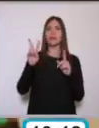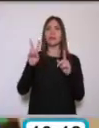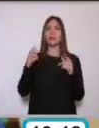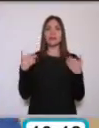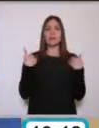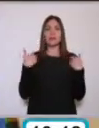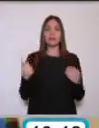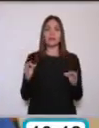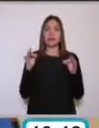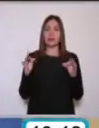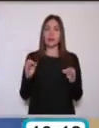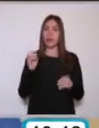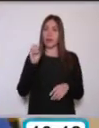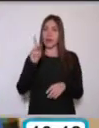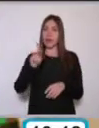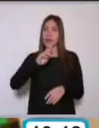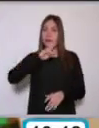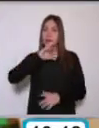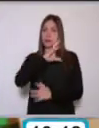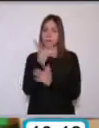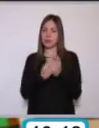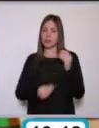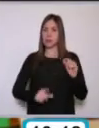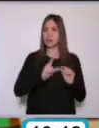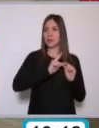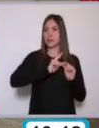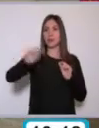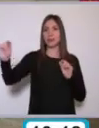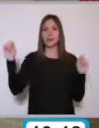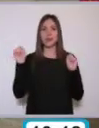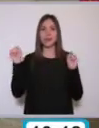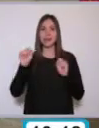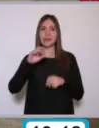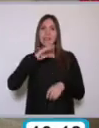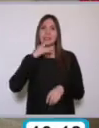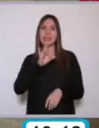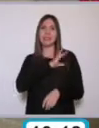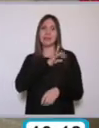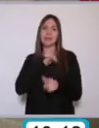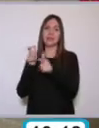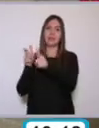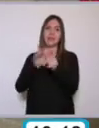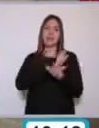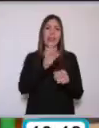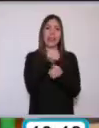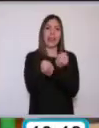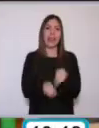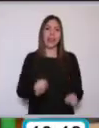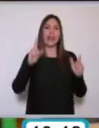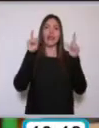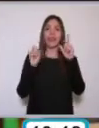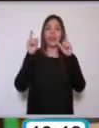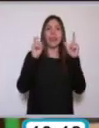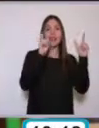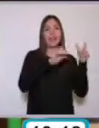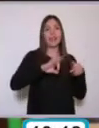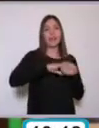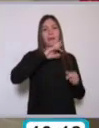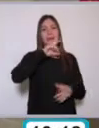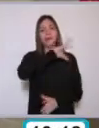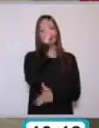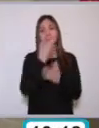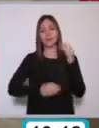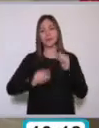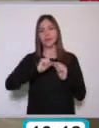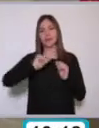perfecto y dijeron, ok, agarraron sus tripes y se fueron corriendo. Gracias. Sí, ya los hartamos. Oye, es que aparte de eso es